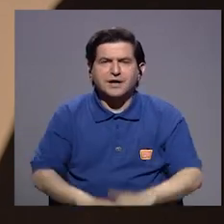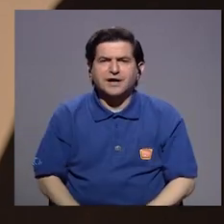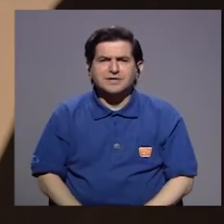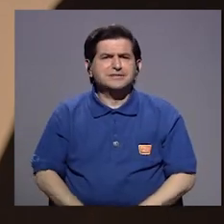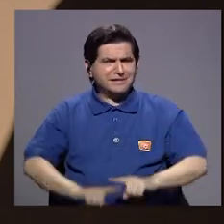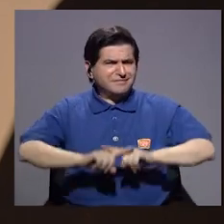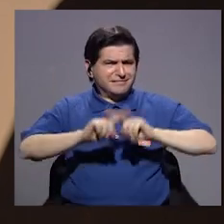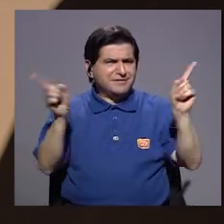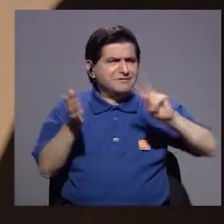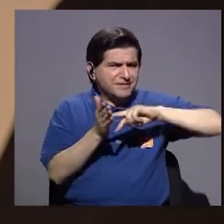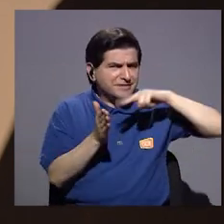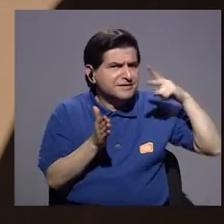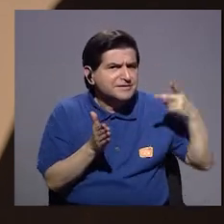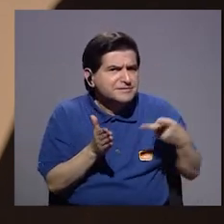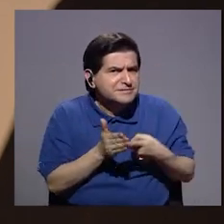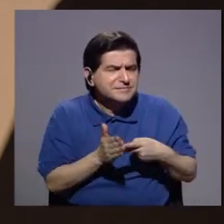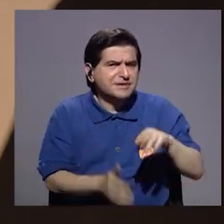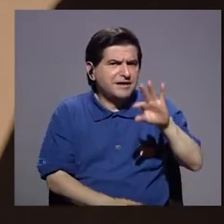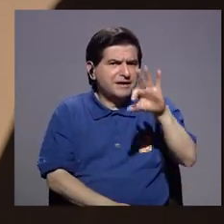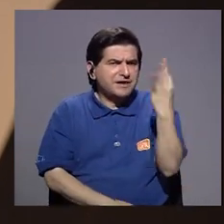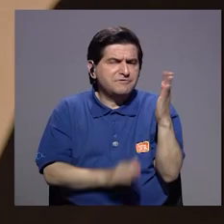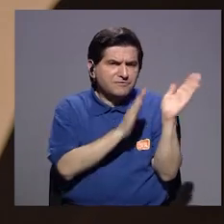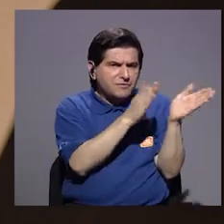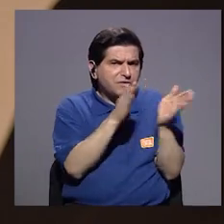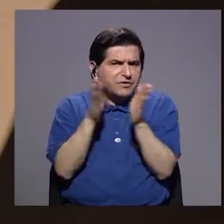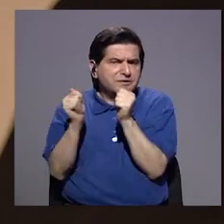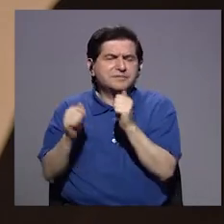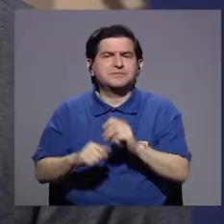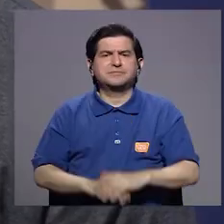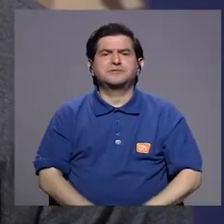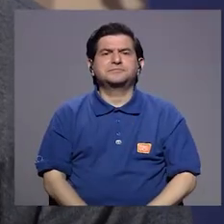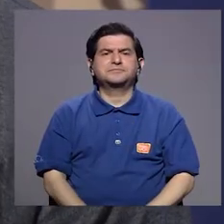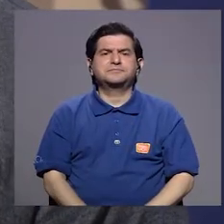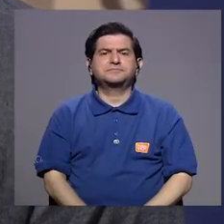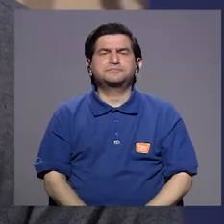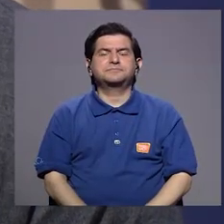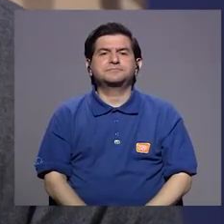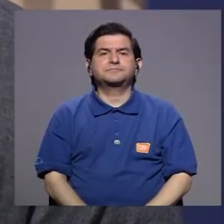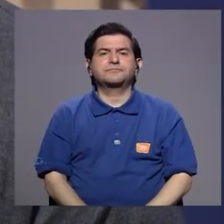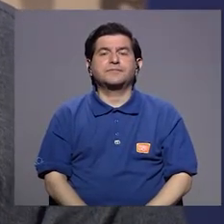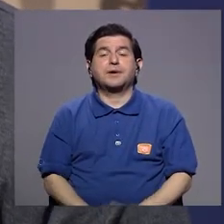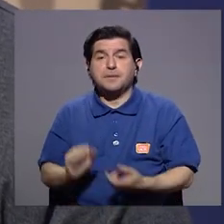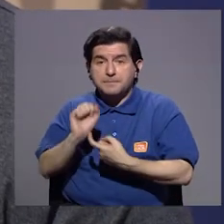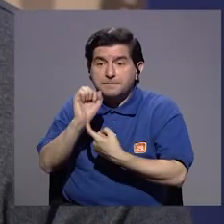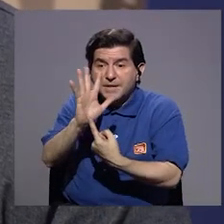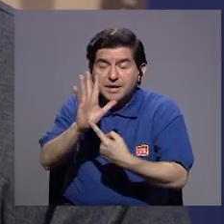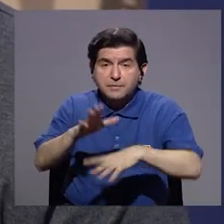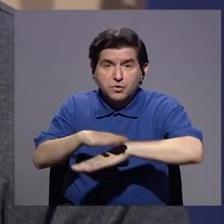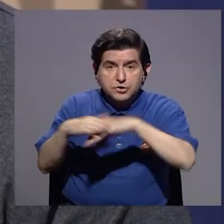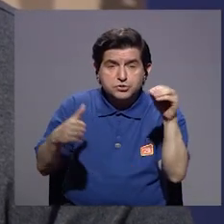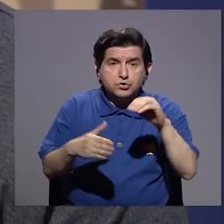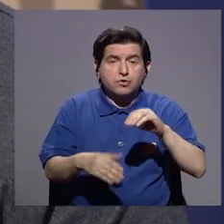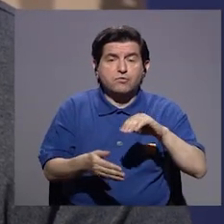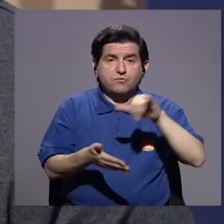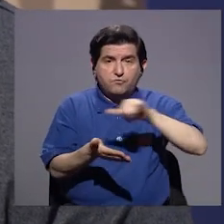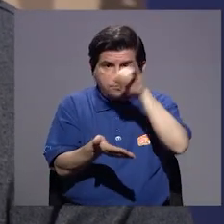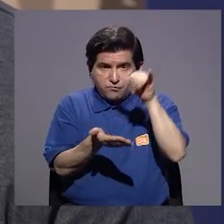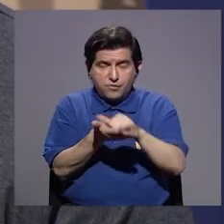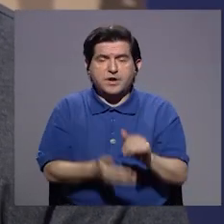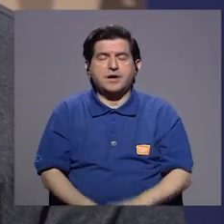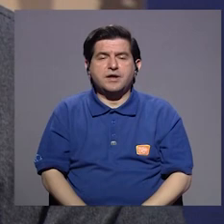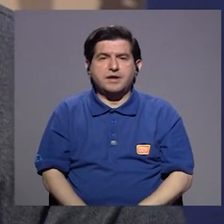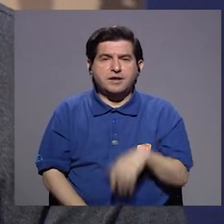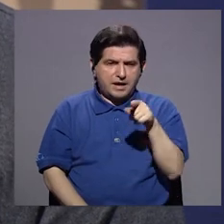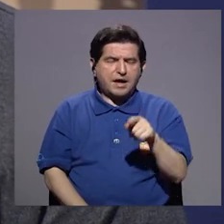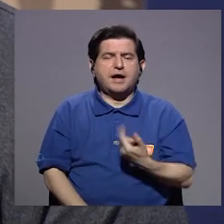¿marca mucha diferencia en la forma de planificarlo? Digamos, para las proyecciones fuera de San José, planeamos una